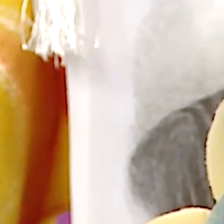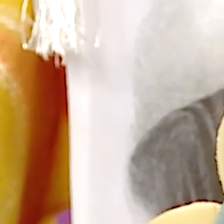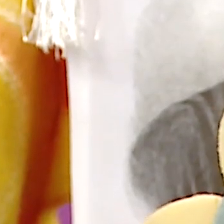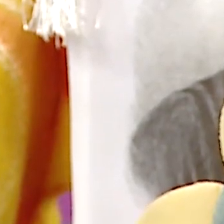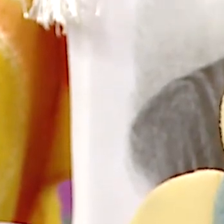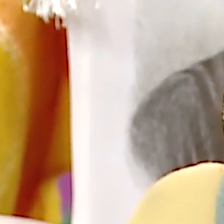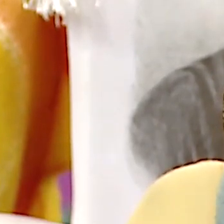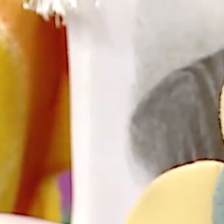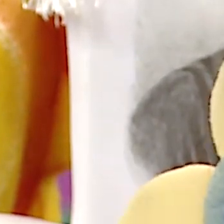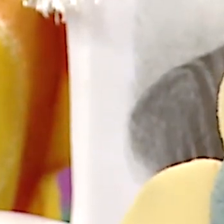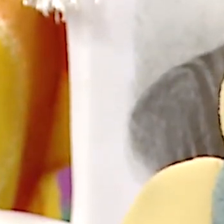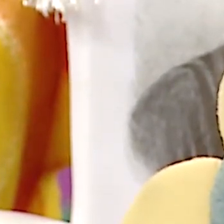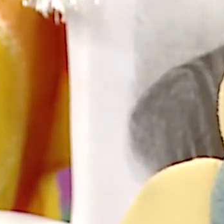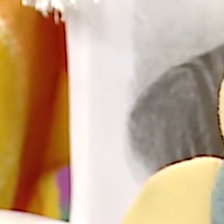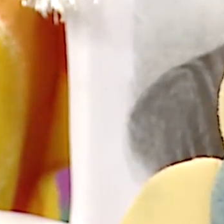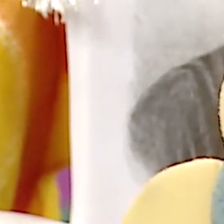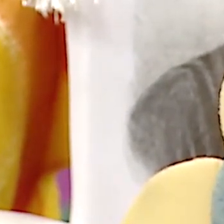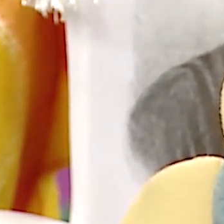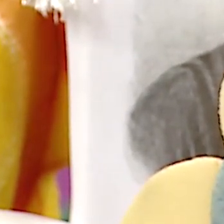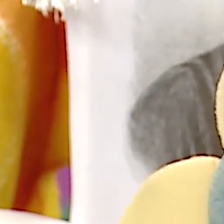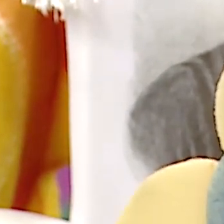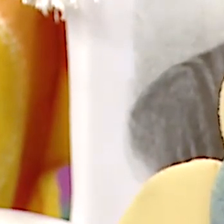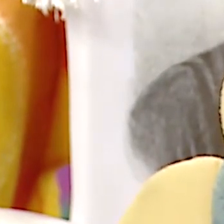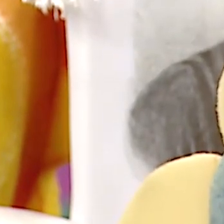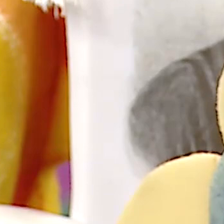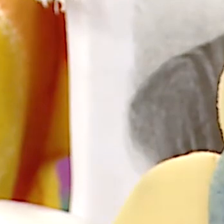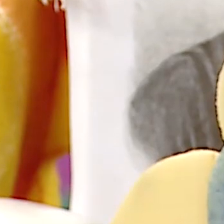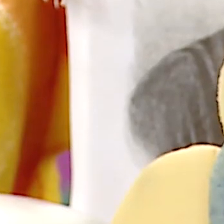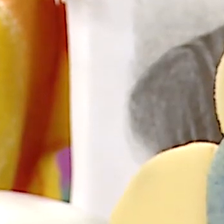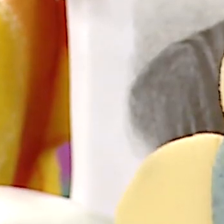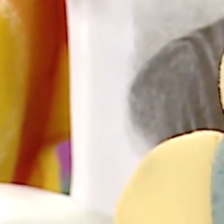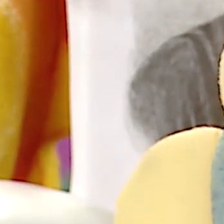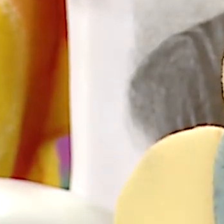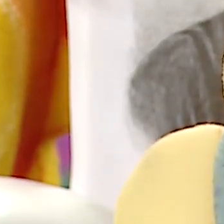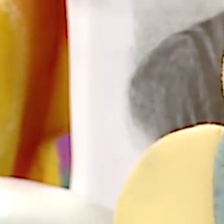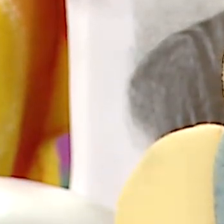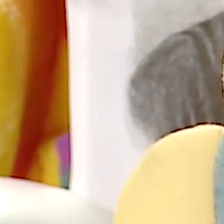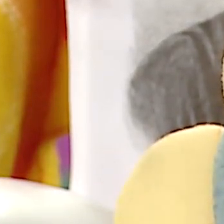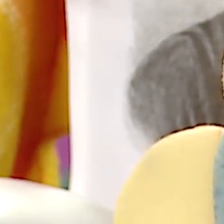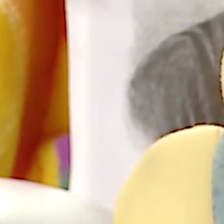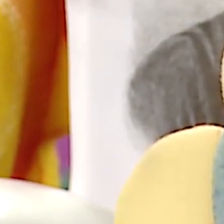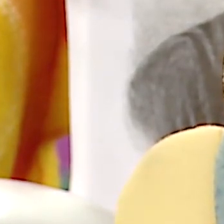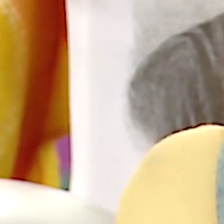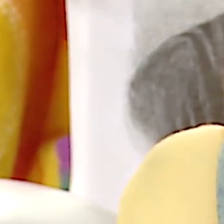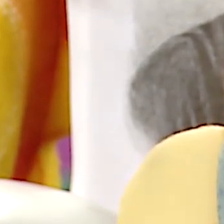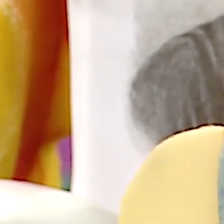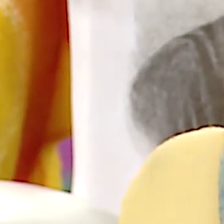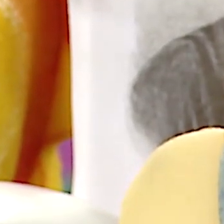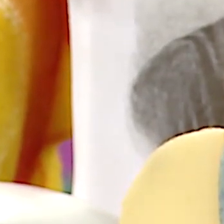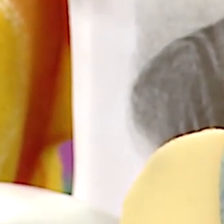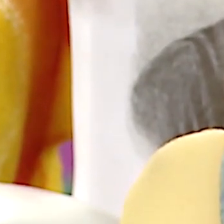Sí, nuestra querida bandera. Y ahora tengo otra,